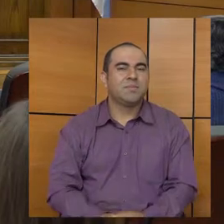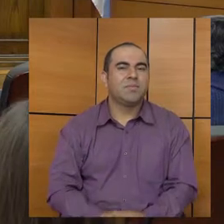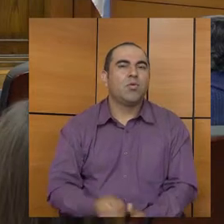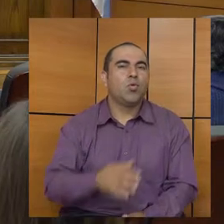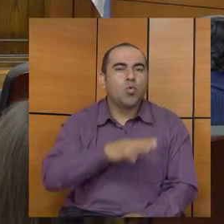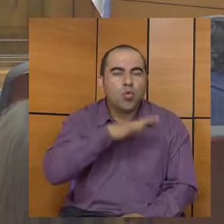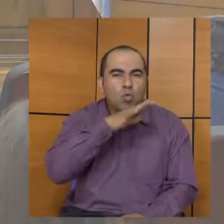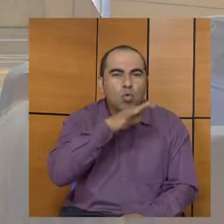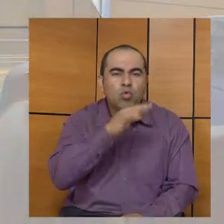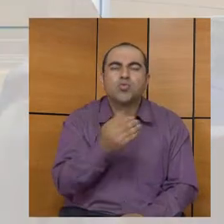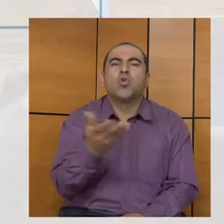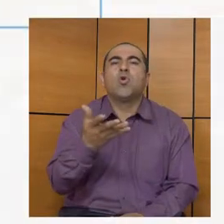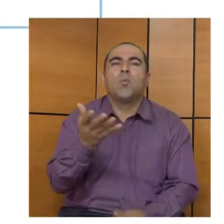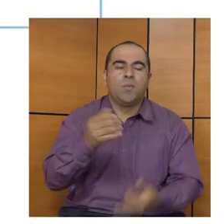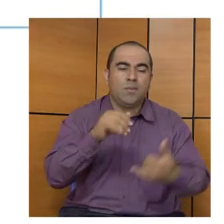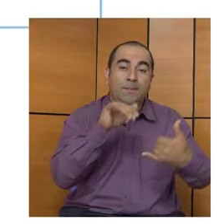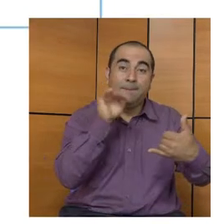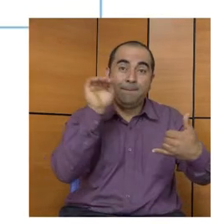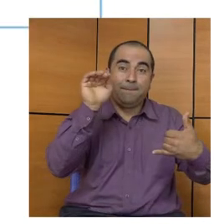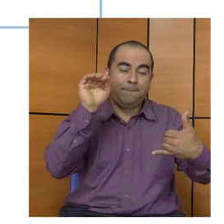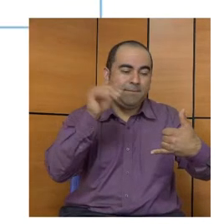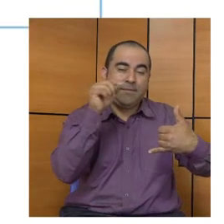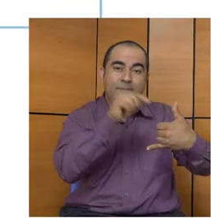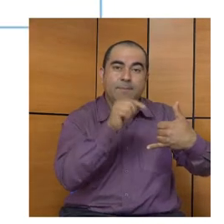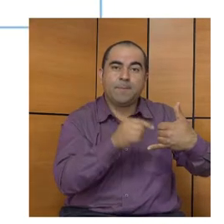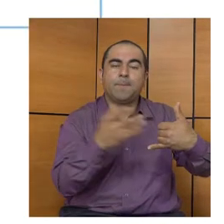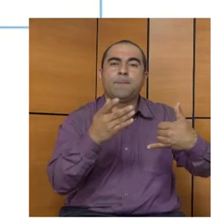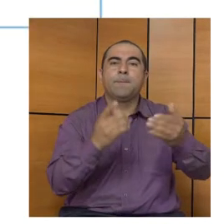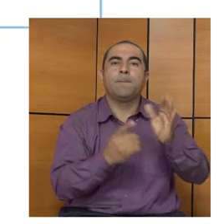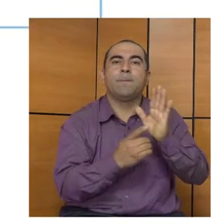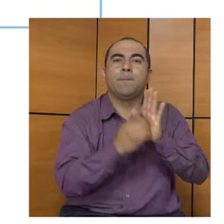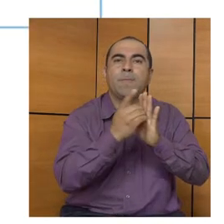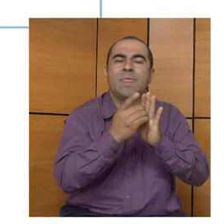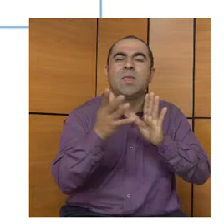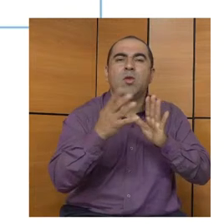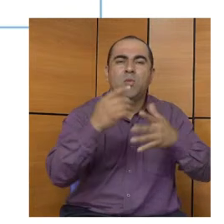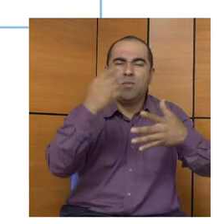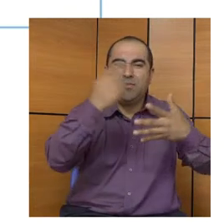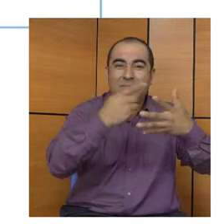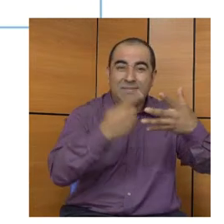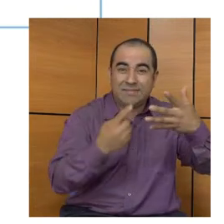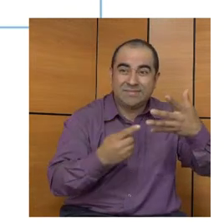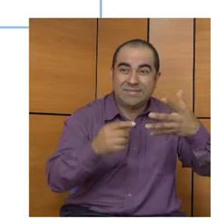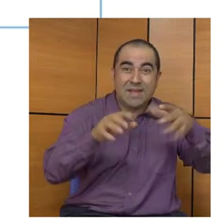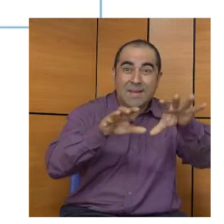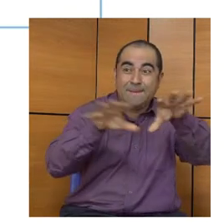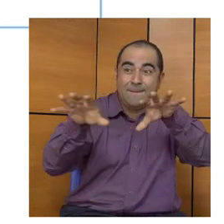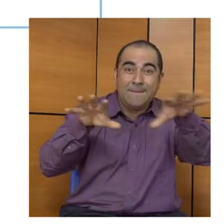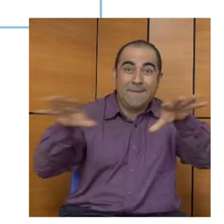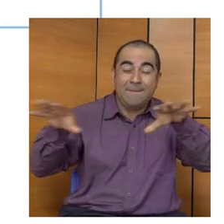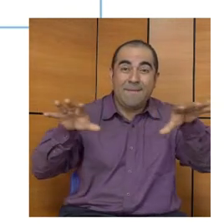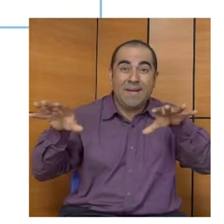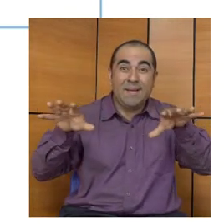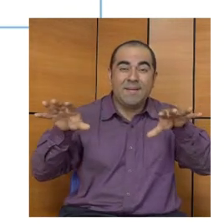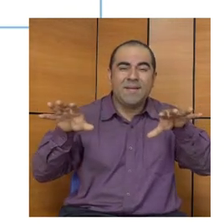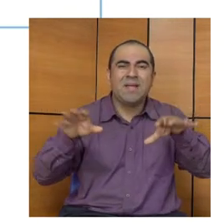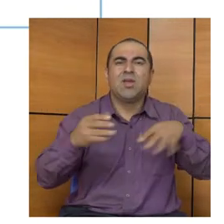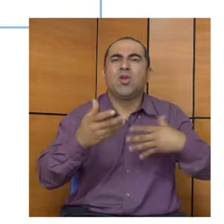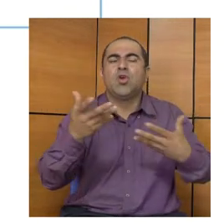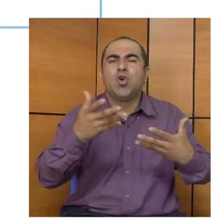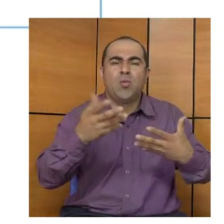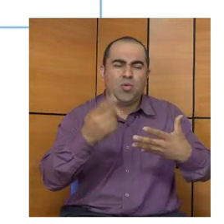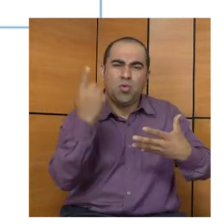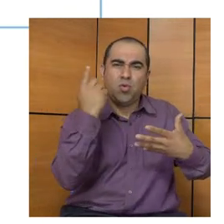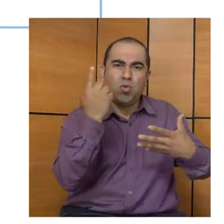el uso de la banca electrónica y sobre todo para desarrollar una segmentación. Acordaros que estábamos buscando romper ese